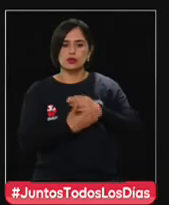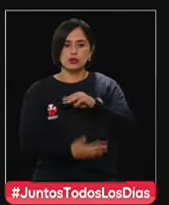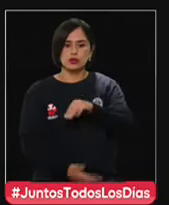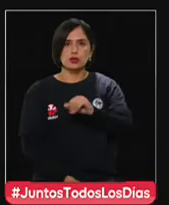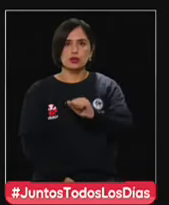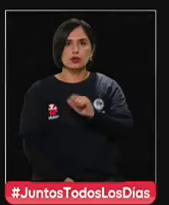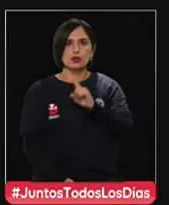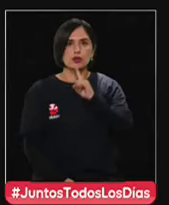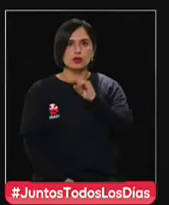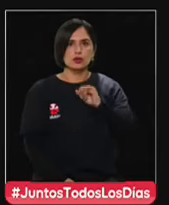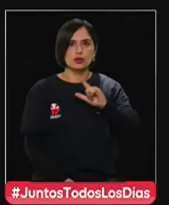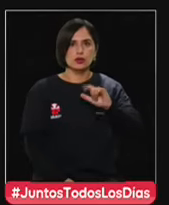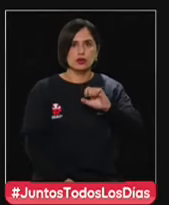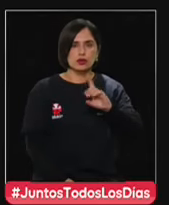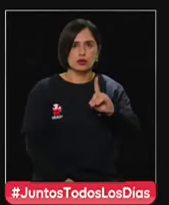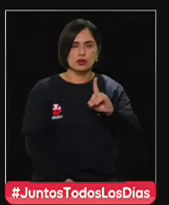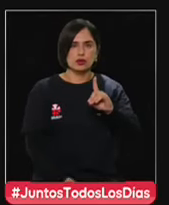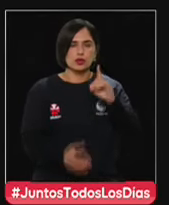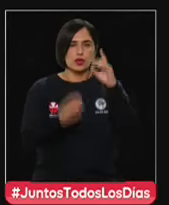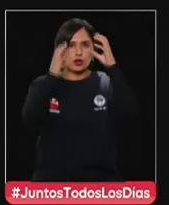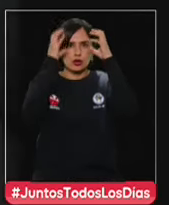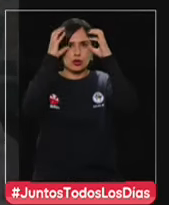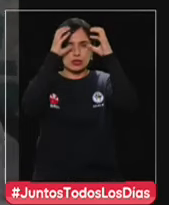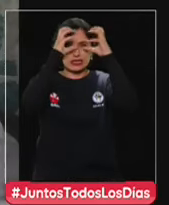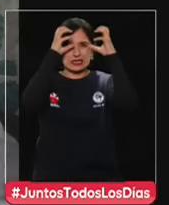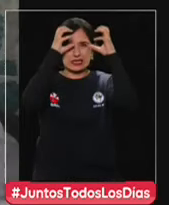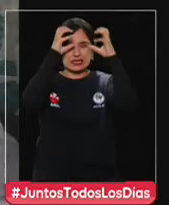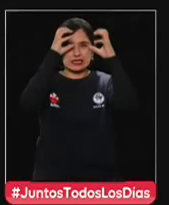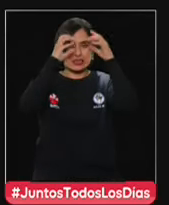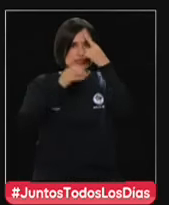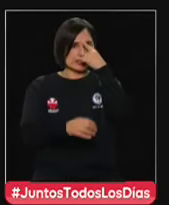Matilde Lagos Bullín, parálisis cerebral severa.